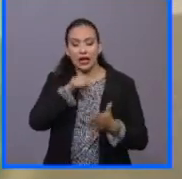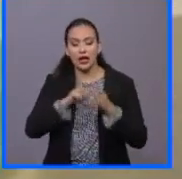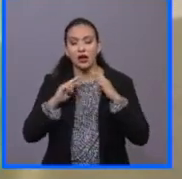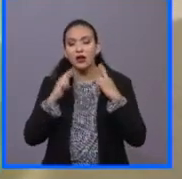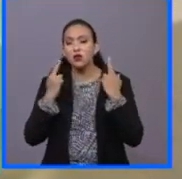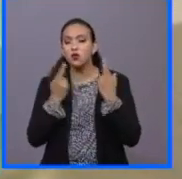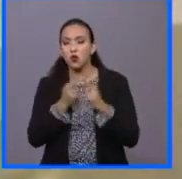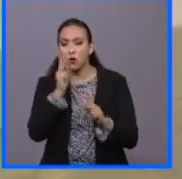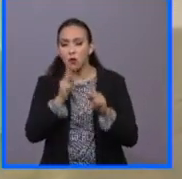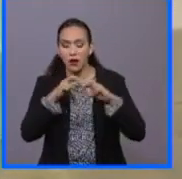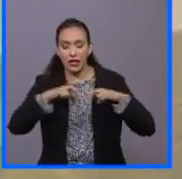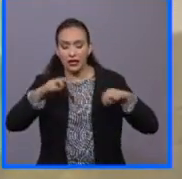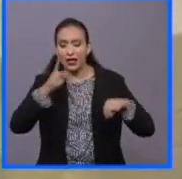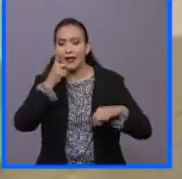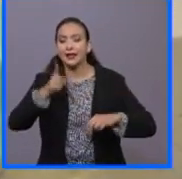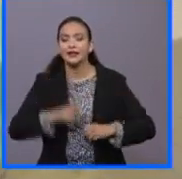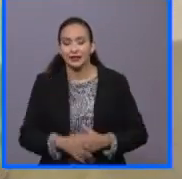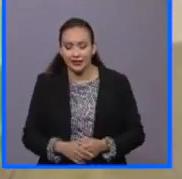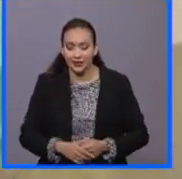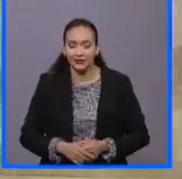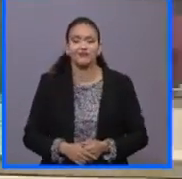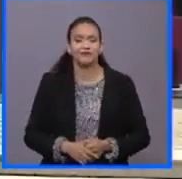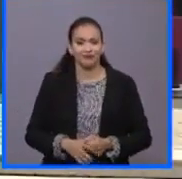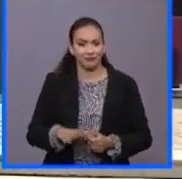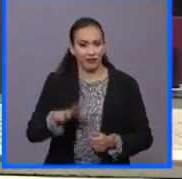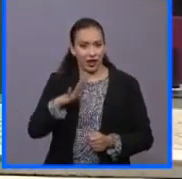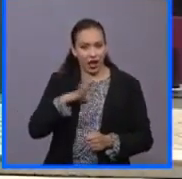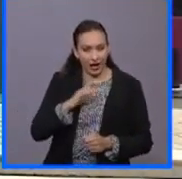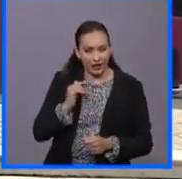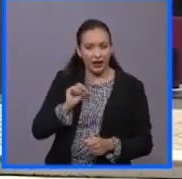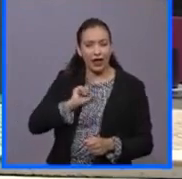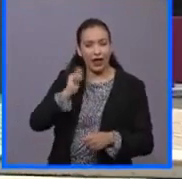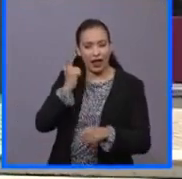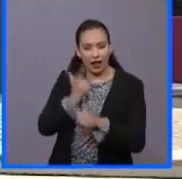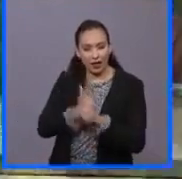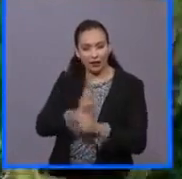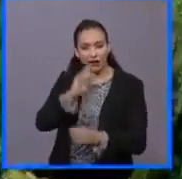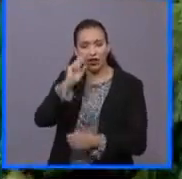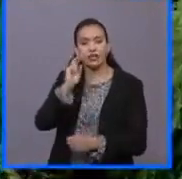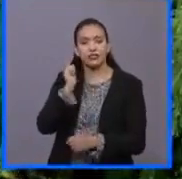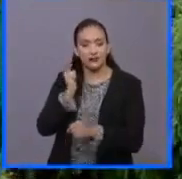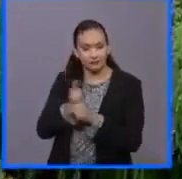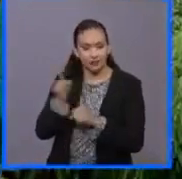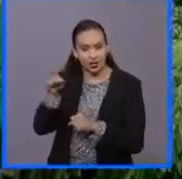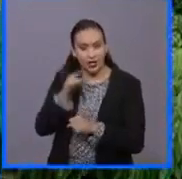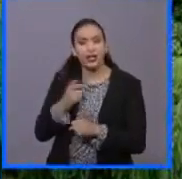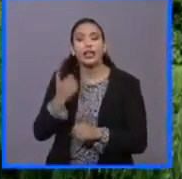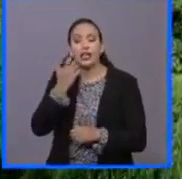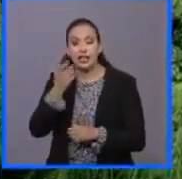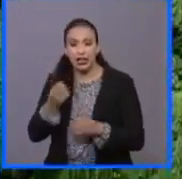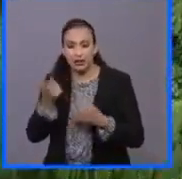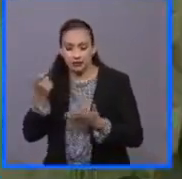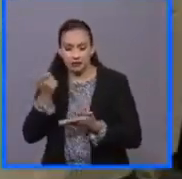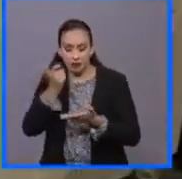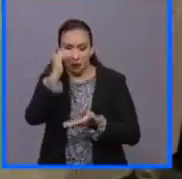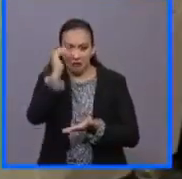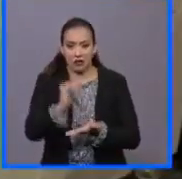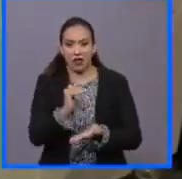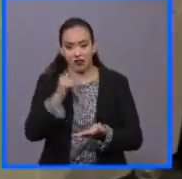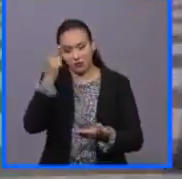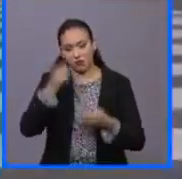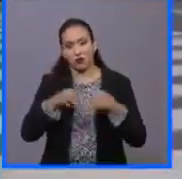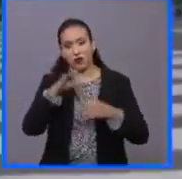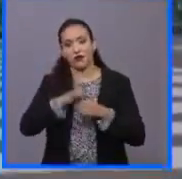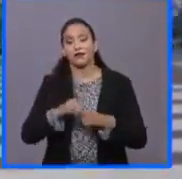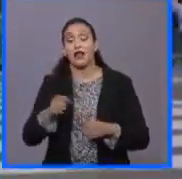organizaciones civiles, desmintieron uno de los argumentos que busca justificar la reducción presupuestal de los órganos electorales. Afirmaron